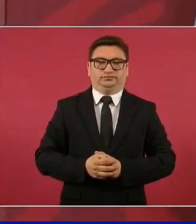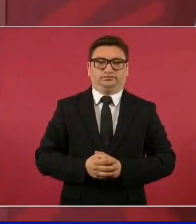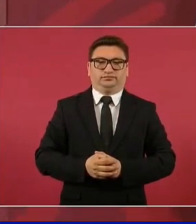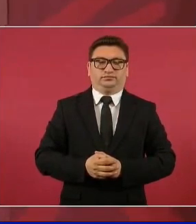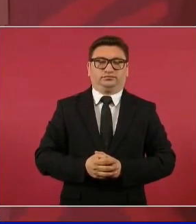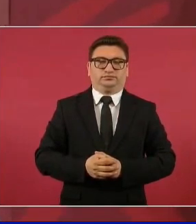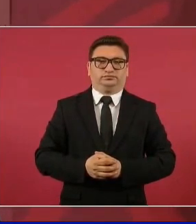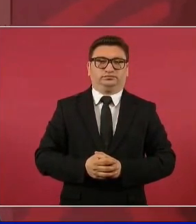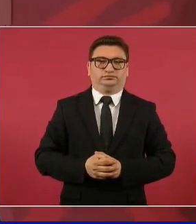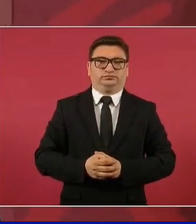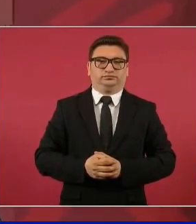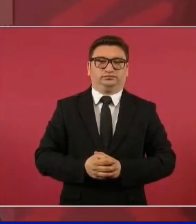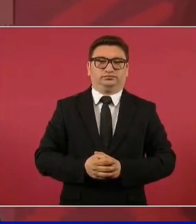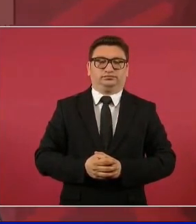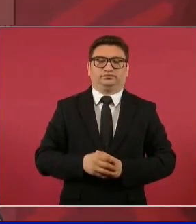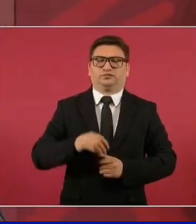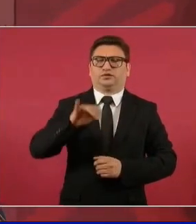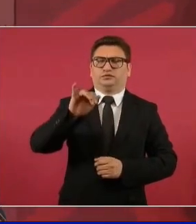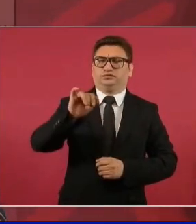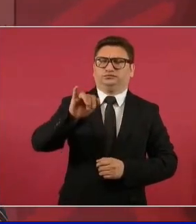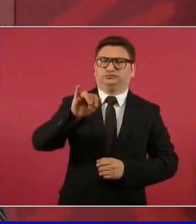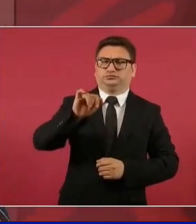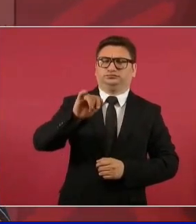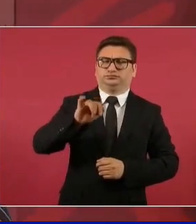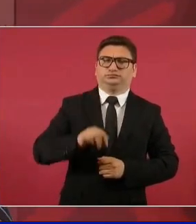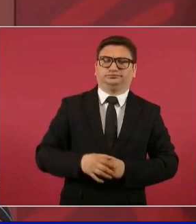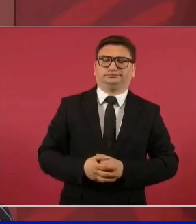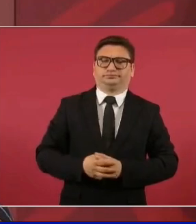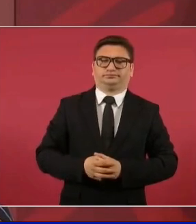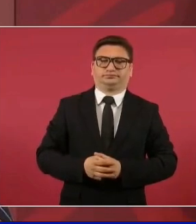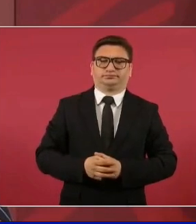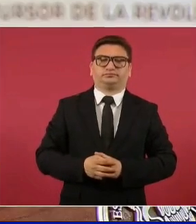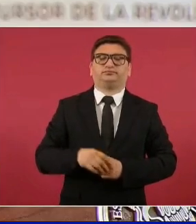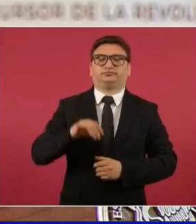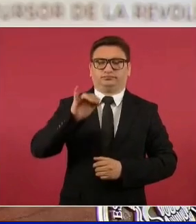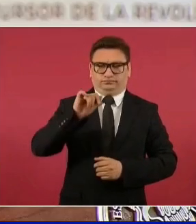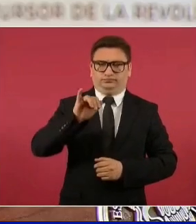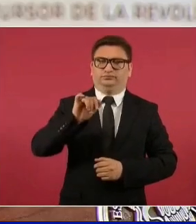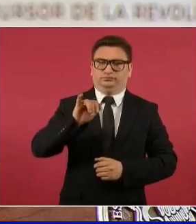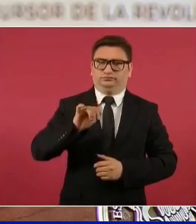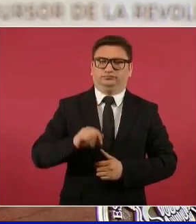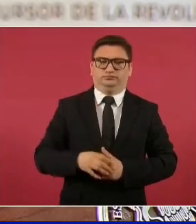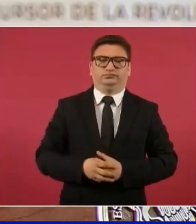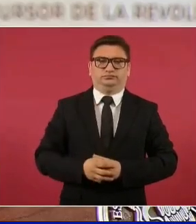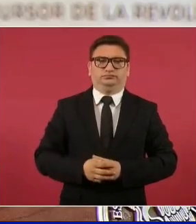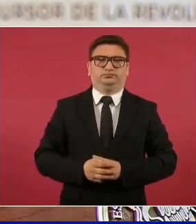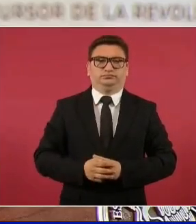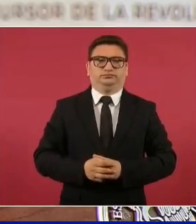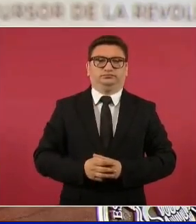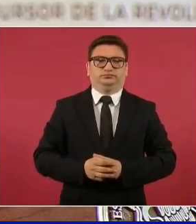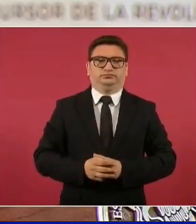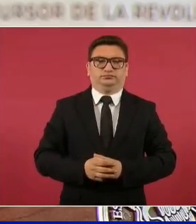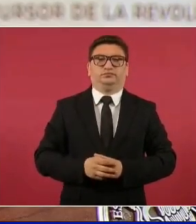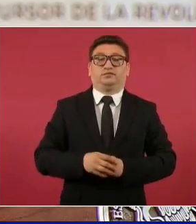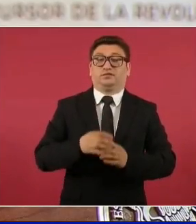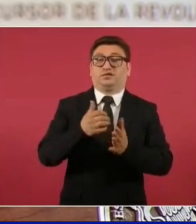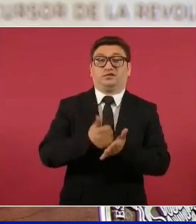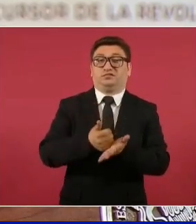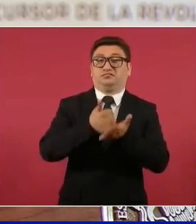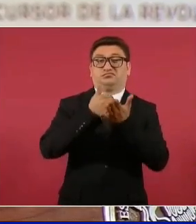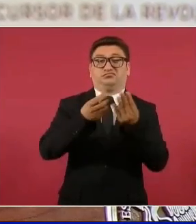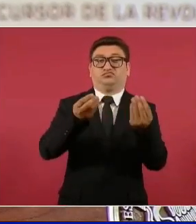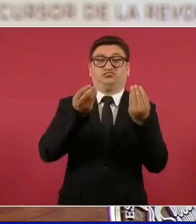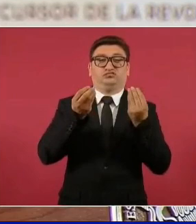¿Al dólar le ayuda eso? Sí, ¿La remesa? sí, ¿A que esté bajo? sí, ayuda